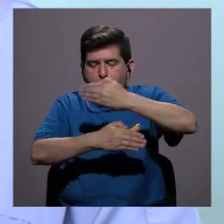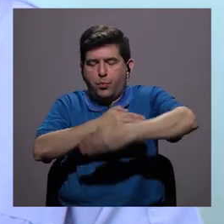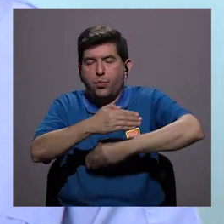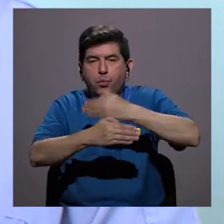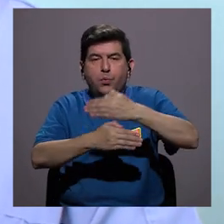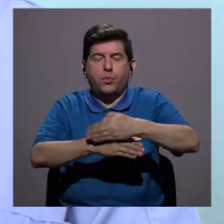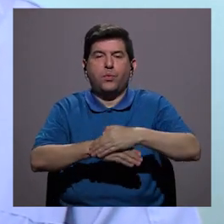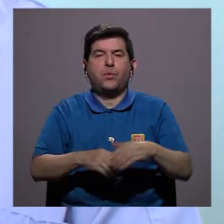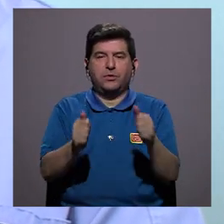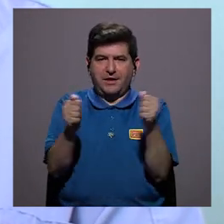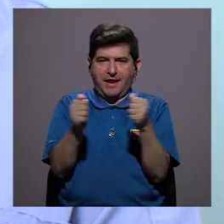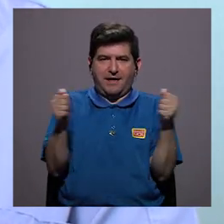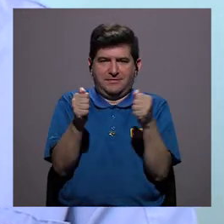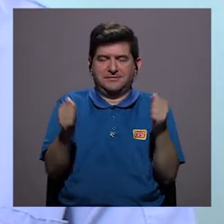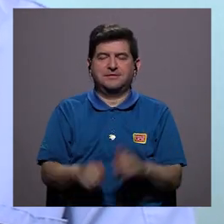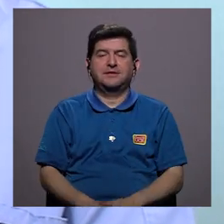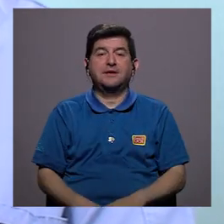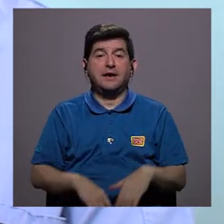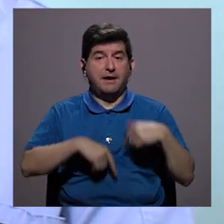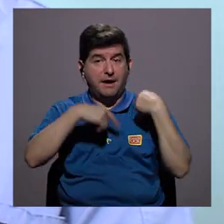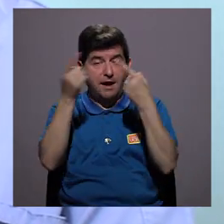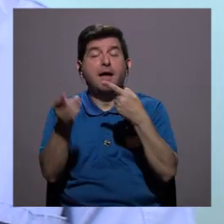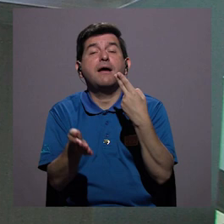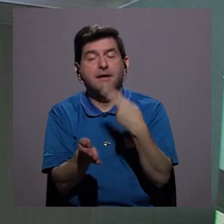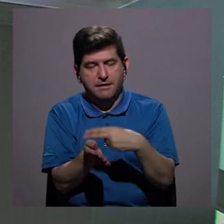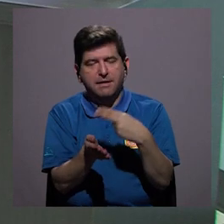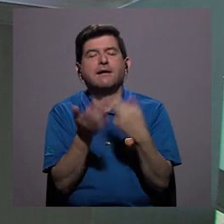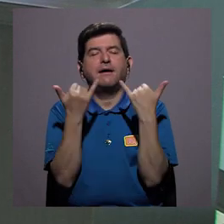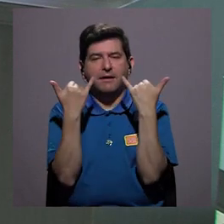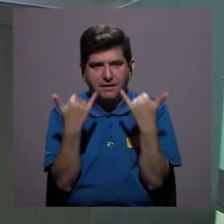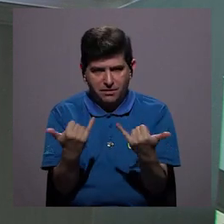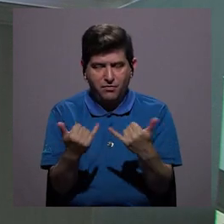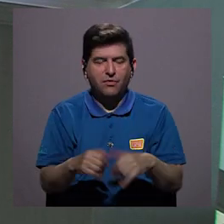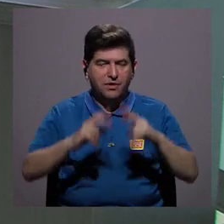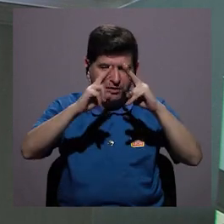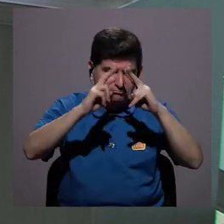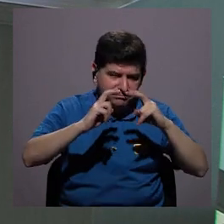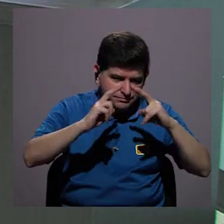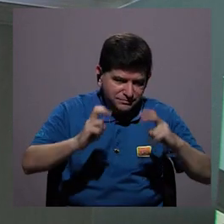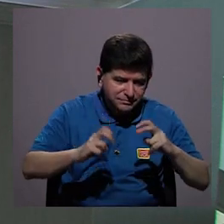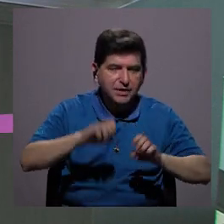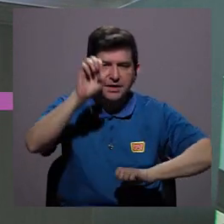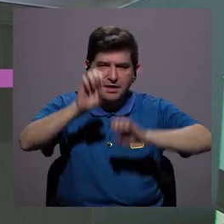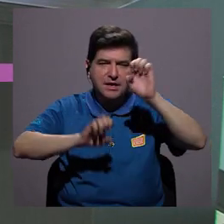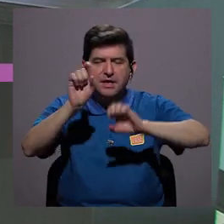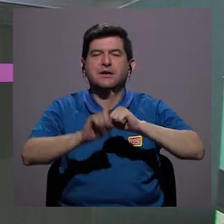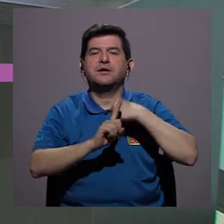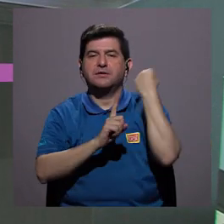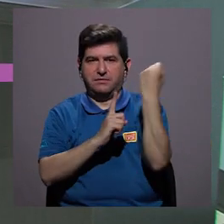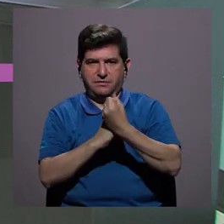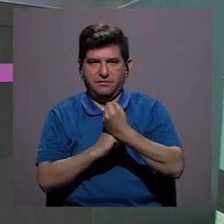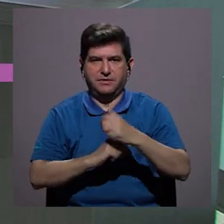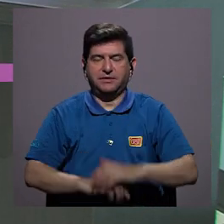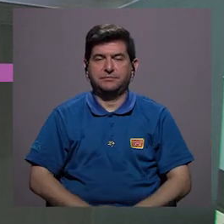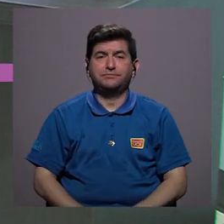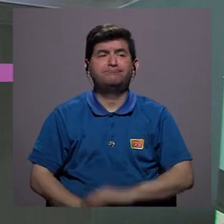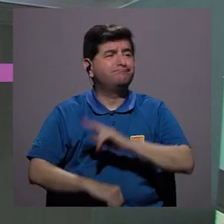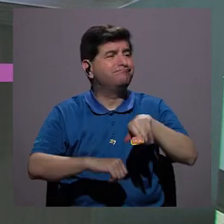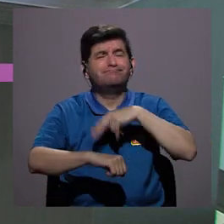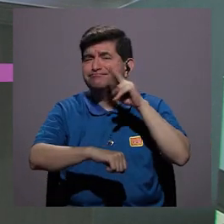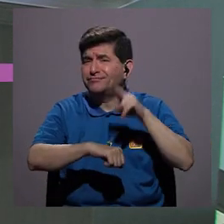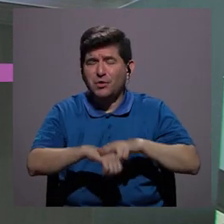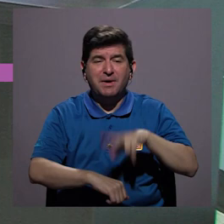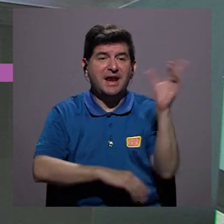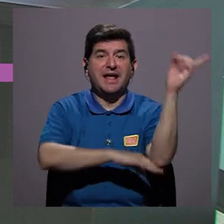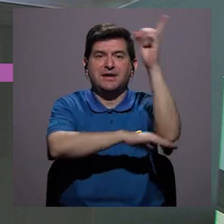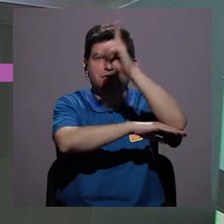venda elástica y luego se puede llevar a un centro médico para que sea examinada y valorada la situación.